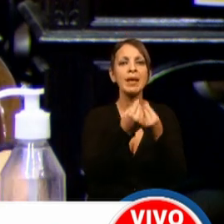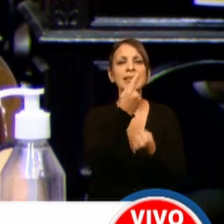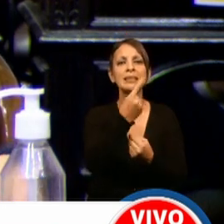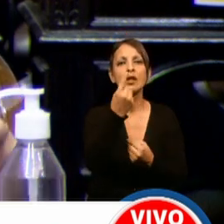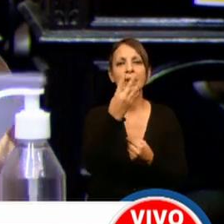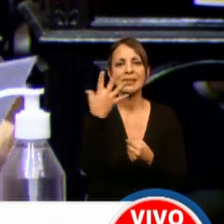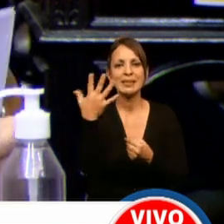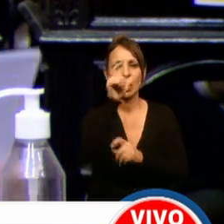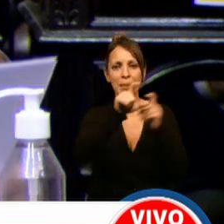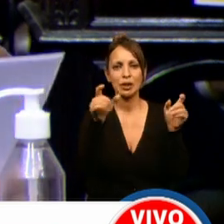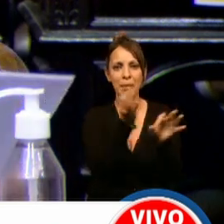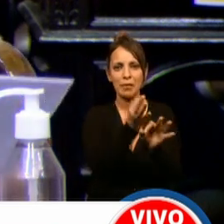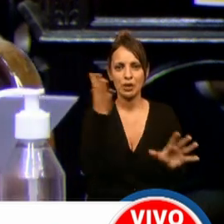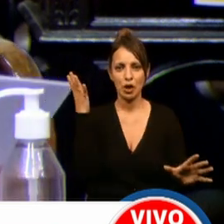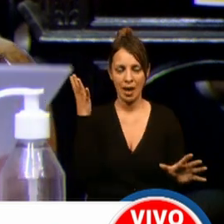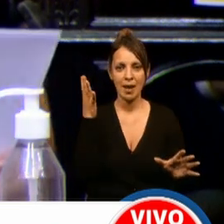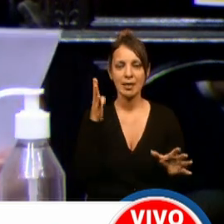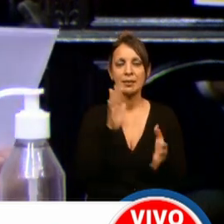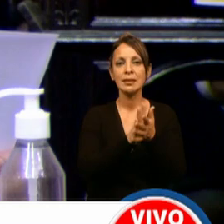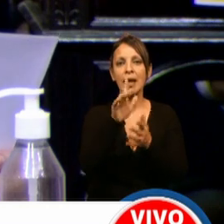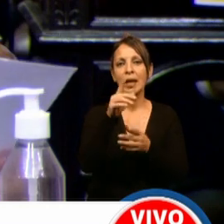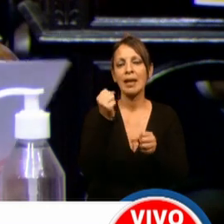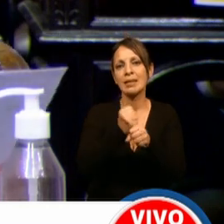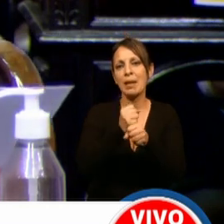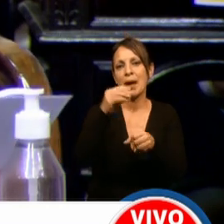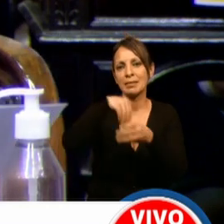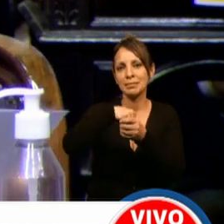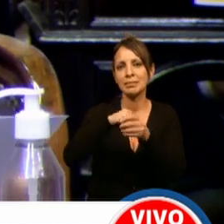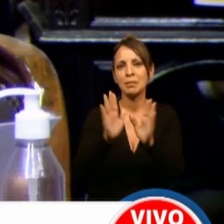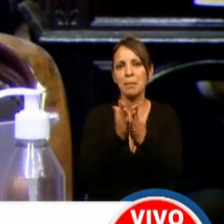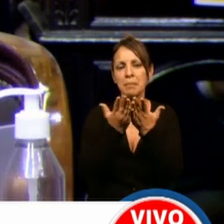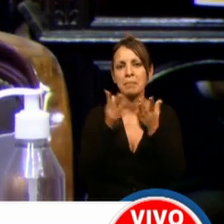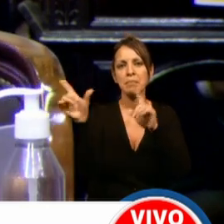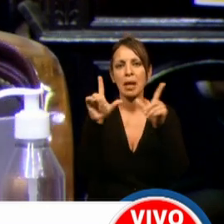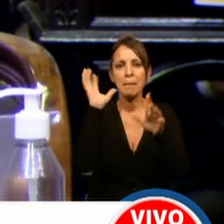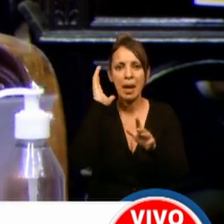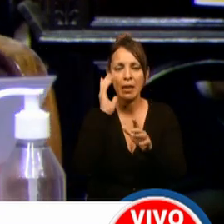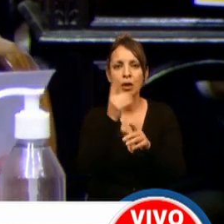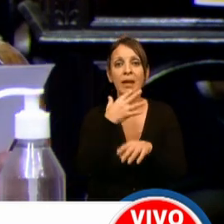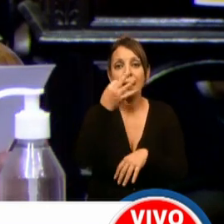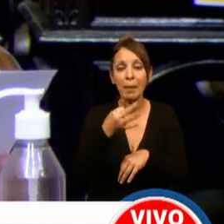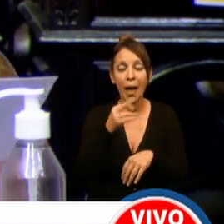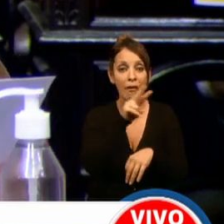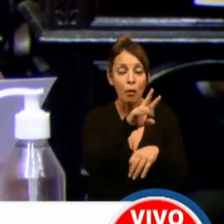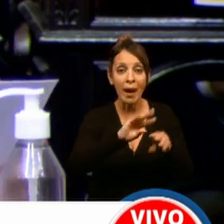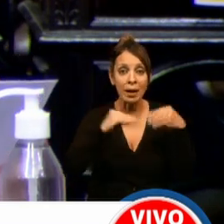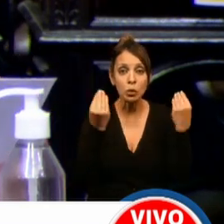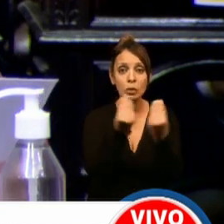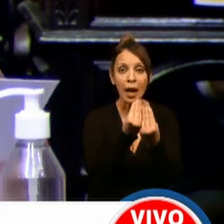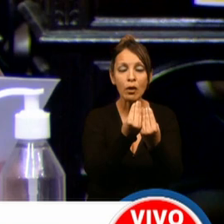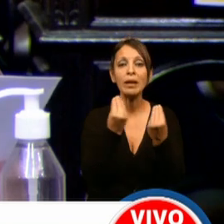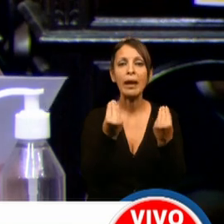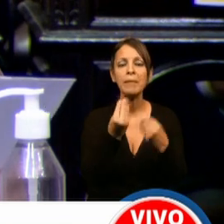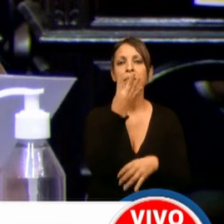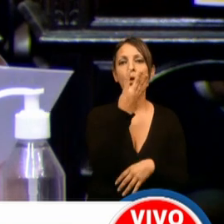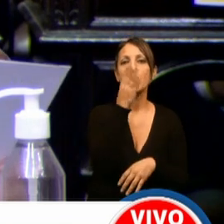profesionales de medios de comunicación y los resultados realmente encienden una alerta un 4 por